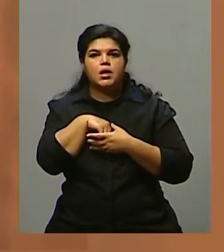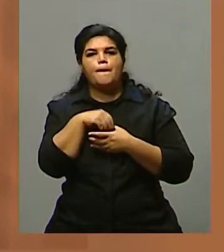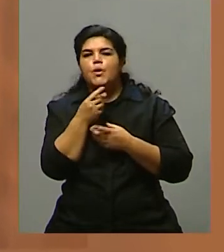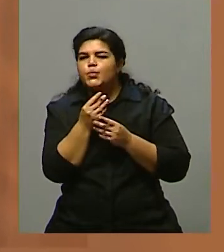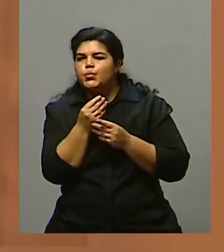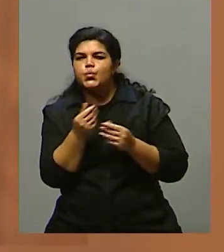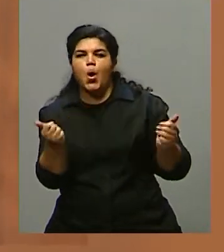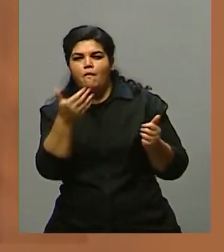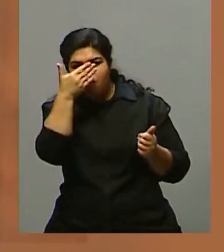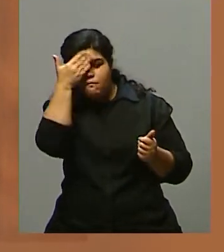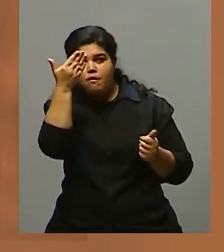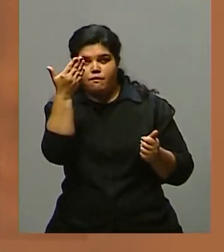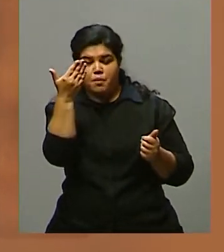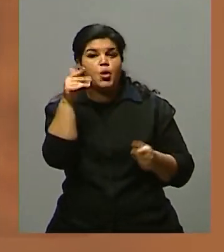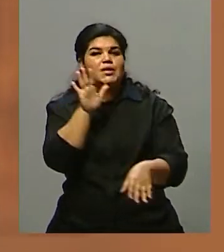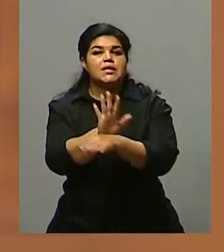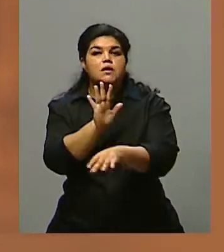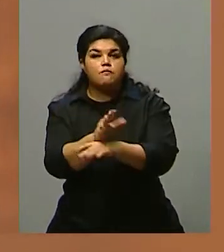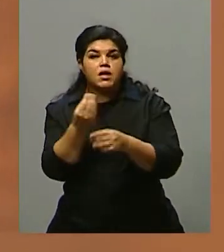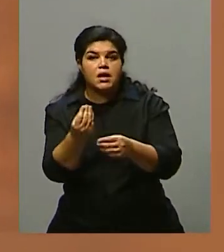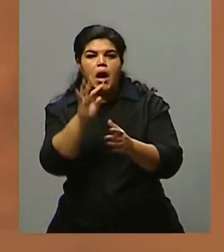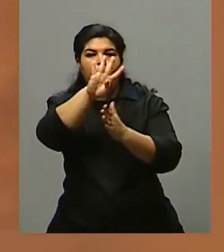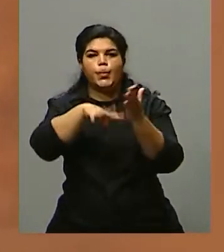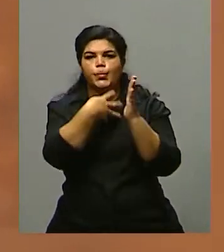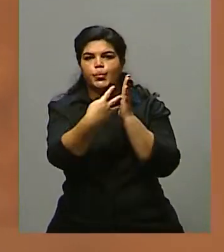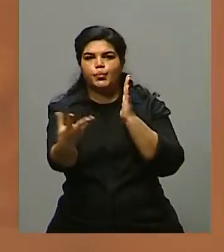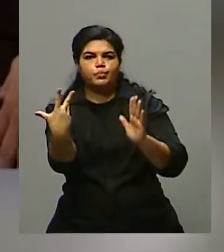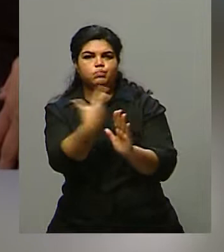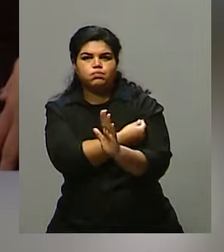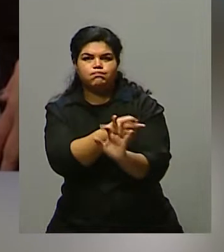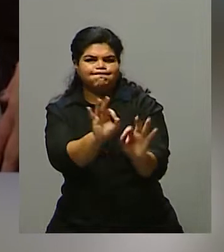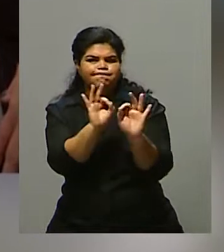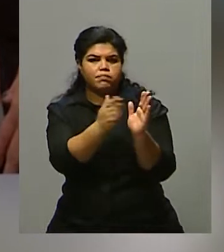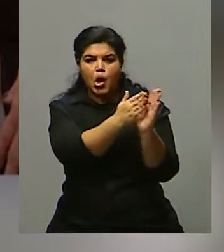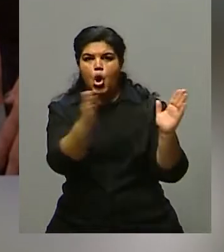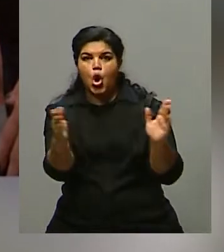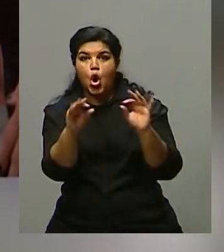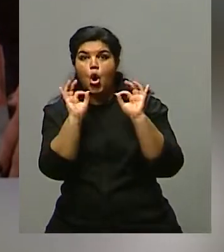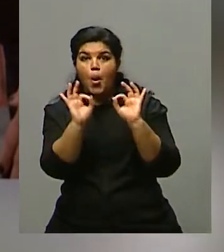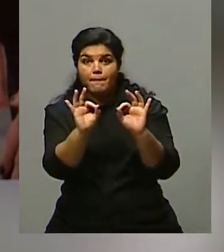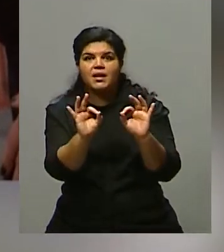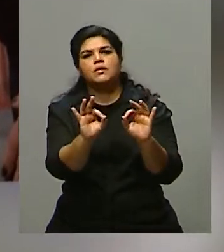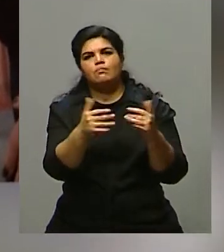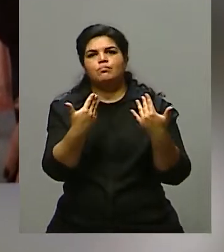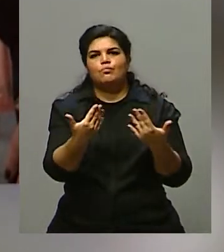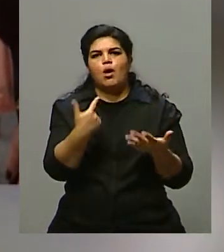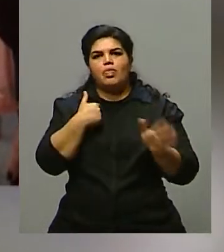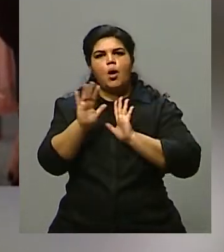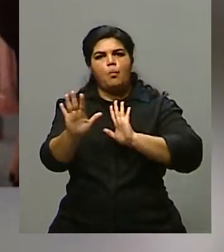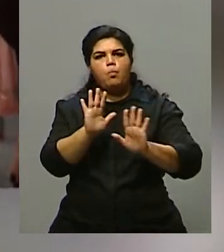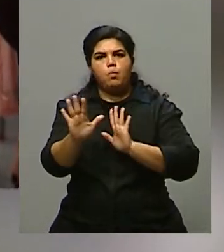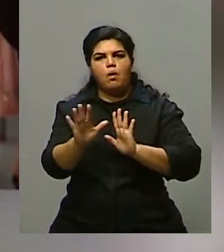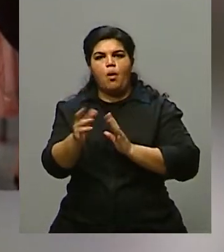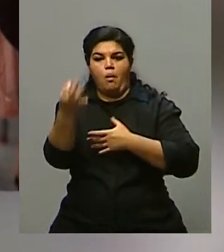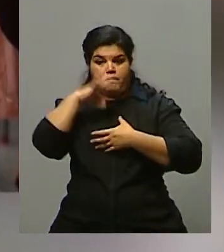de estar con buenos esquemas de vacunas para eventualmente evitar la enfermedad grave, si bien se ha visto que